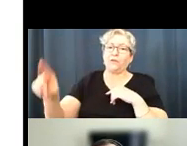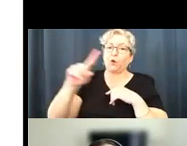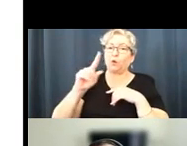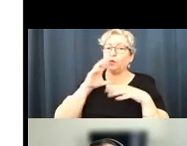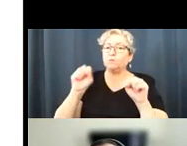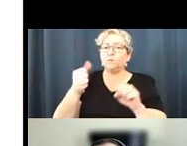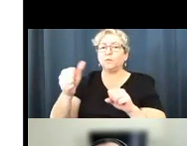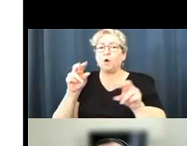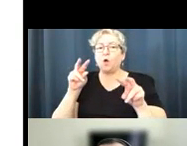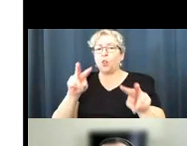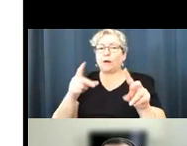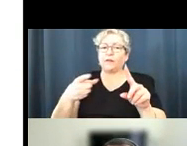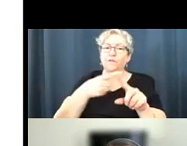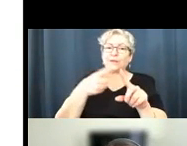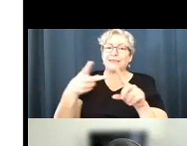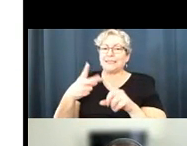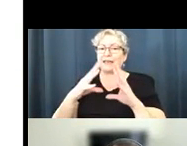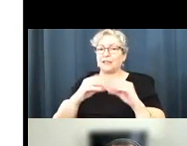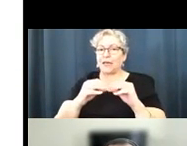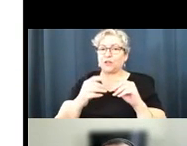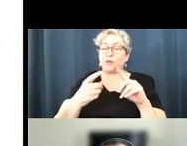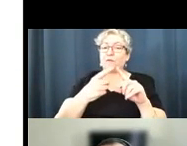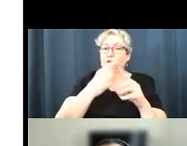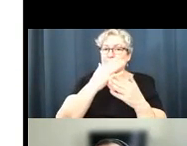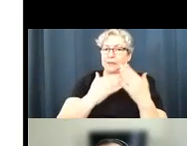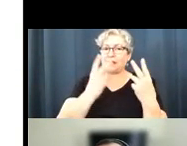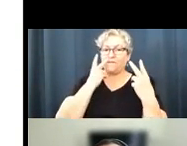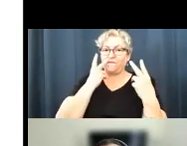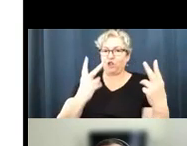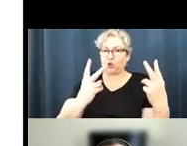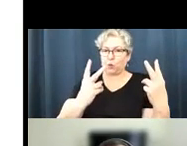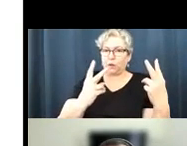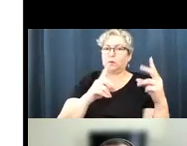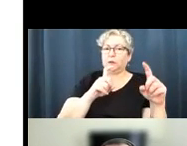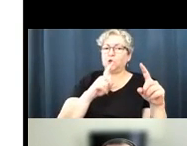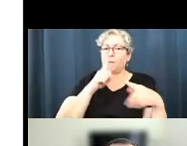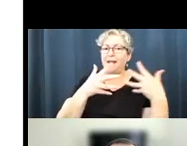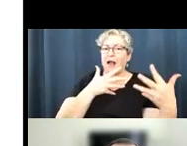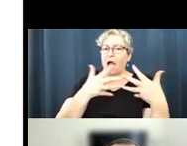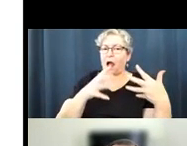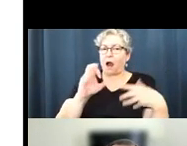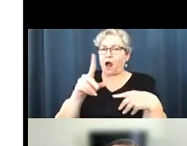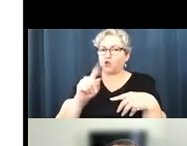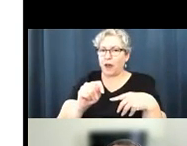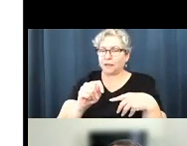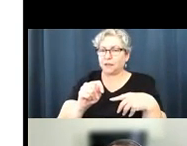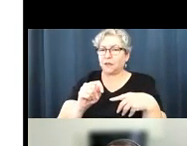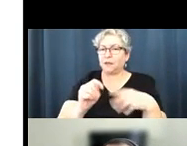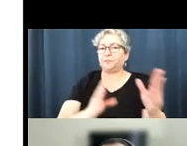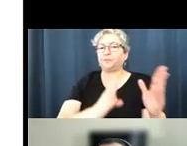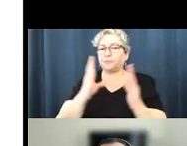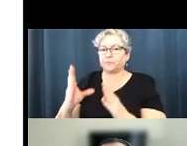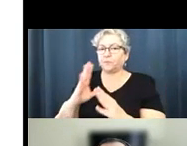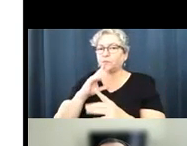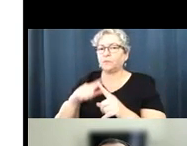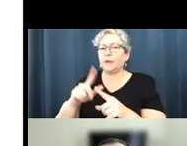semana que viene. Si usted puede mirar la primera y segunda sección, esto es para las pruebas visuales y como los contrastes, etcétera.